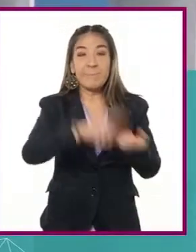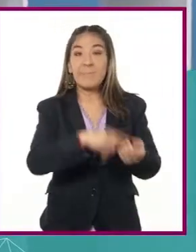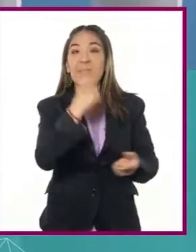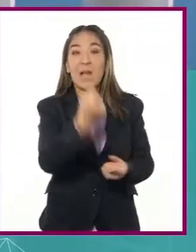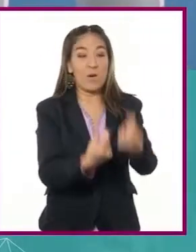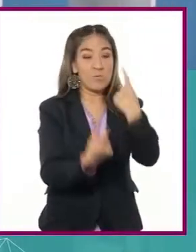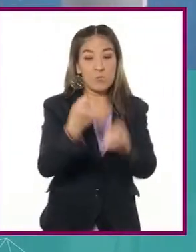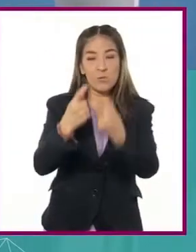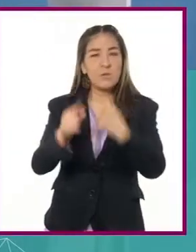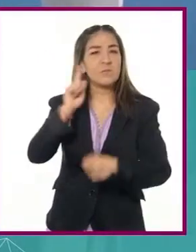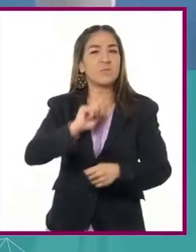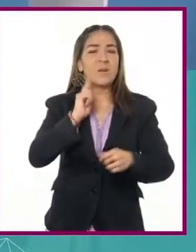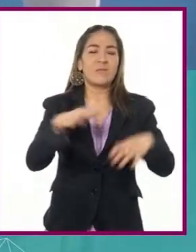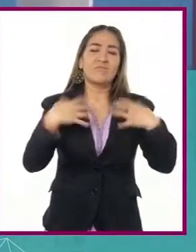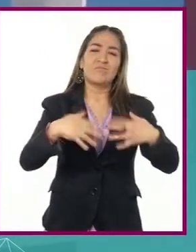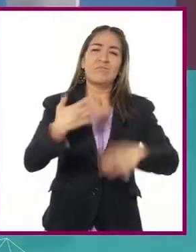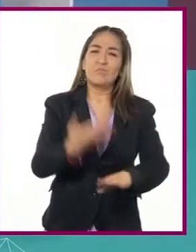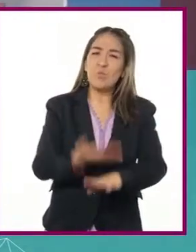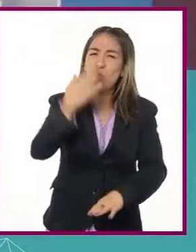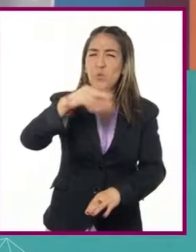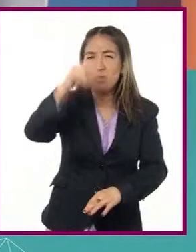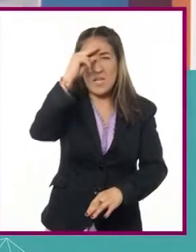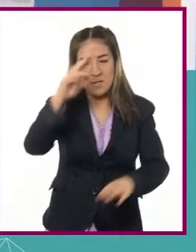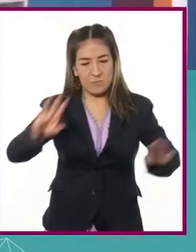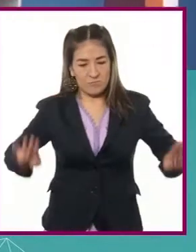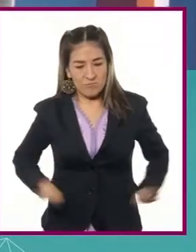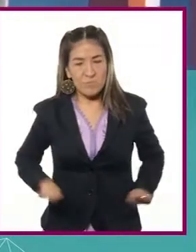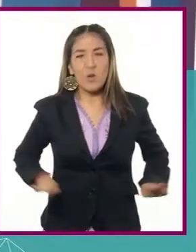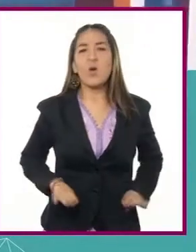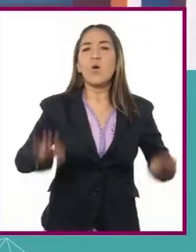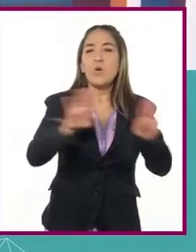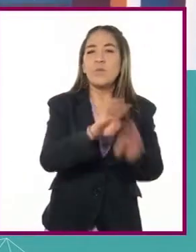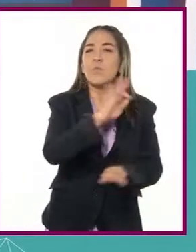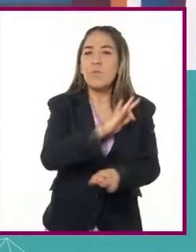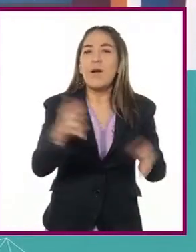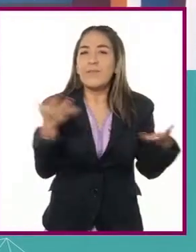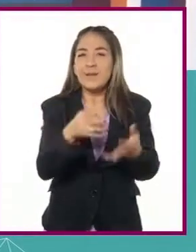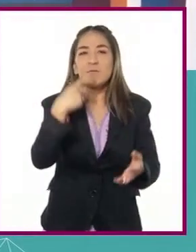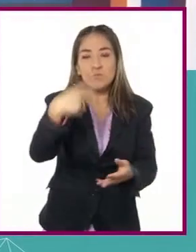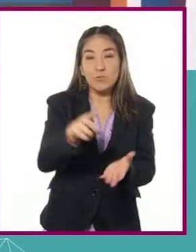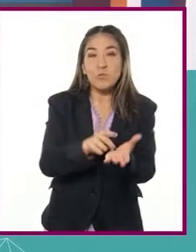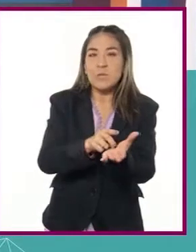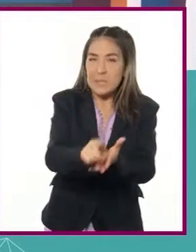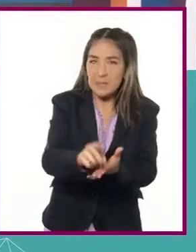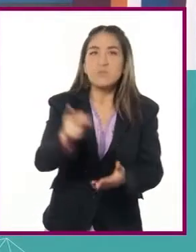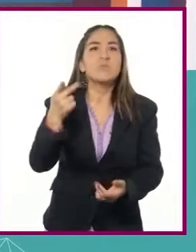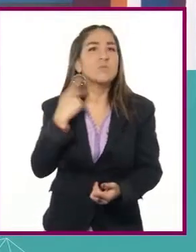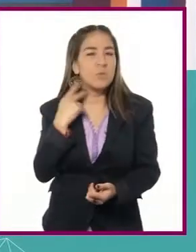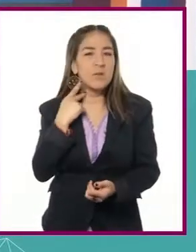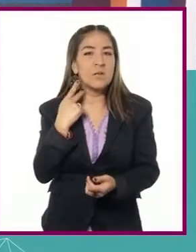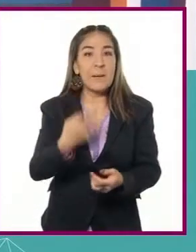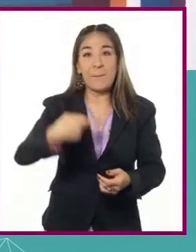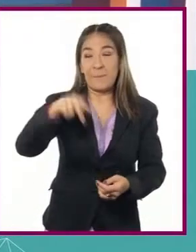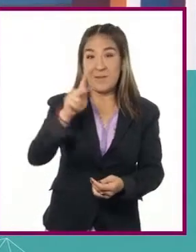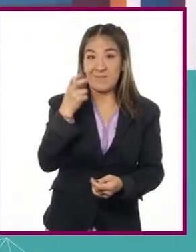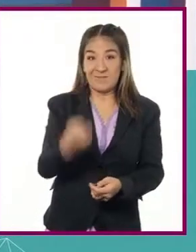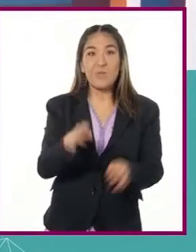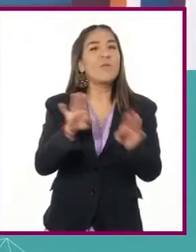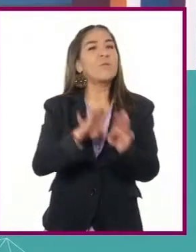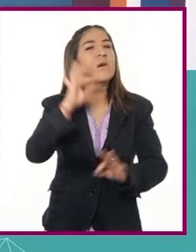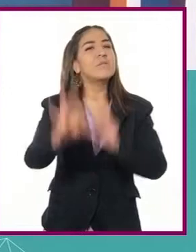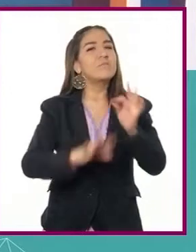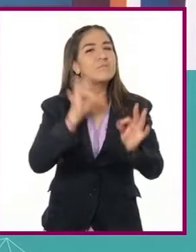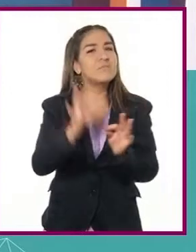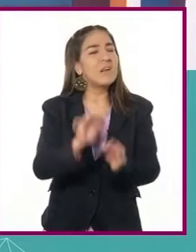mujeres excepcionales tengan las condiciones para ejercer satisfactoriamente los derechos políticos no funda la conclusión